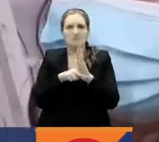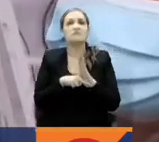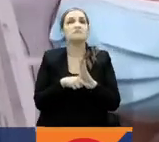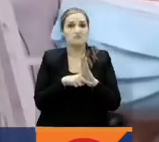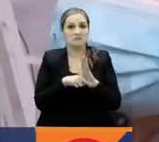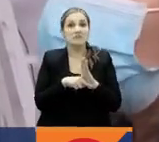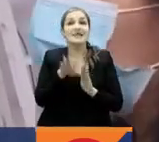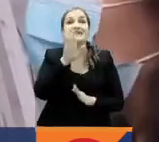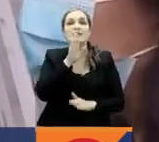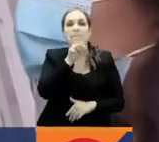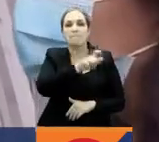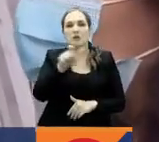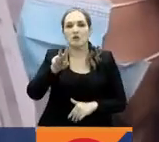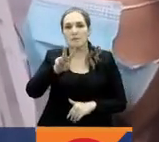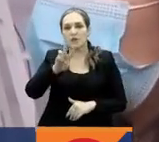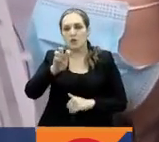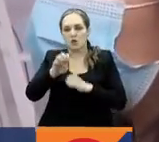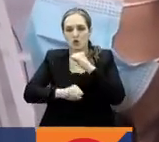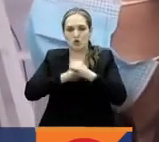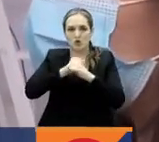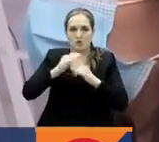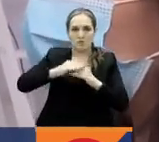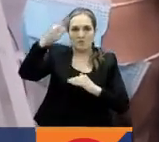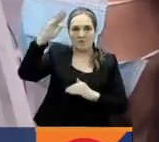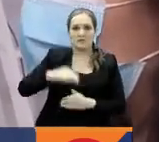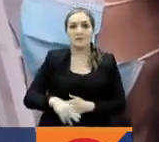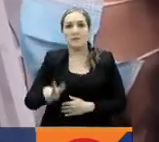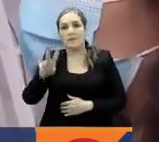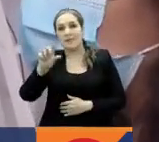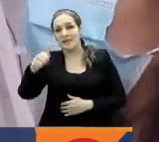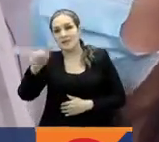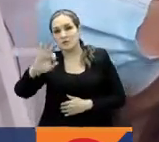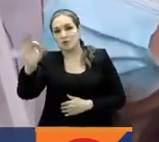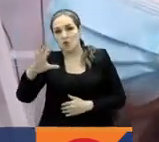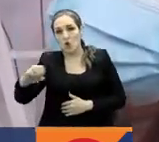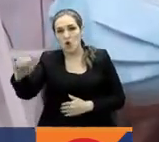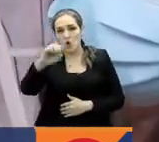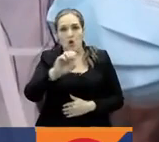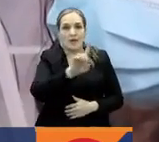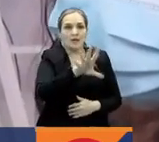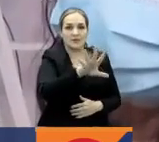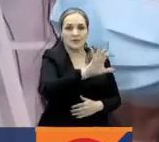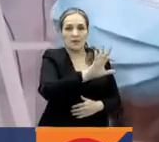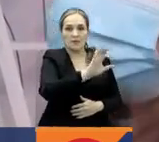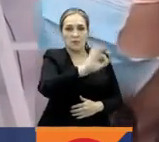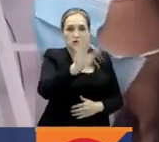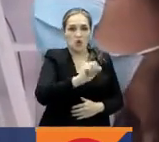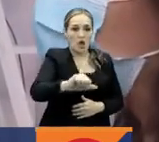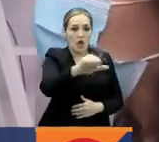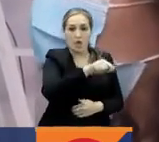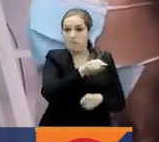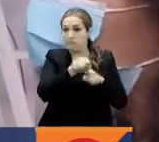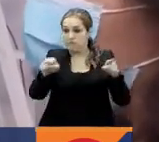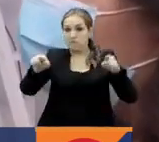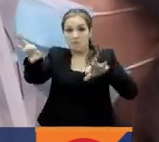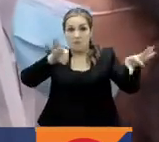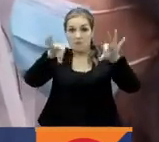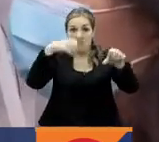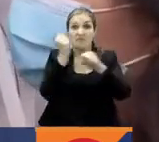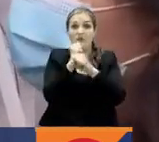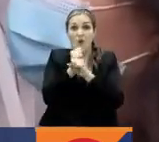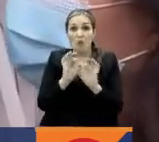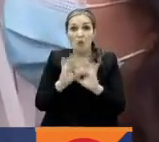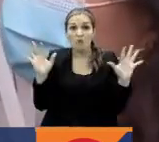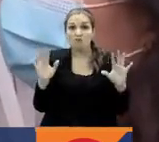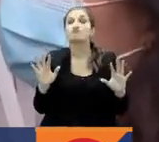de 28 años, hombres 10%, mujeres 15%. Esto es concurrente también para